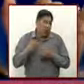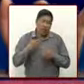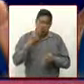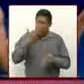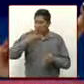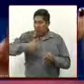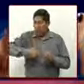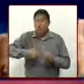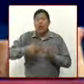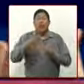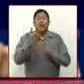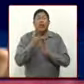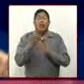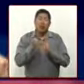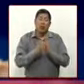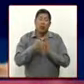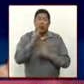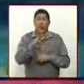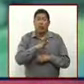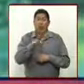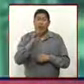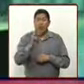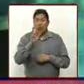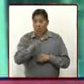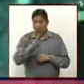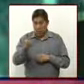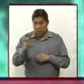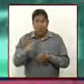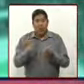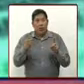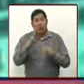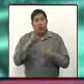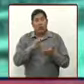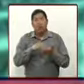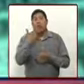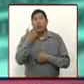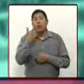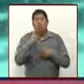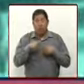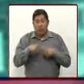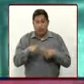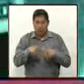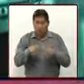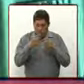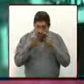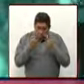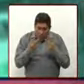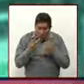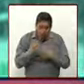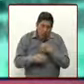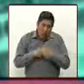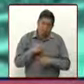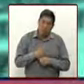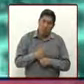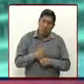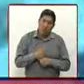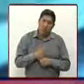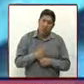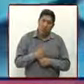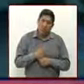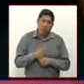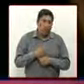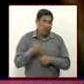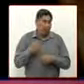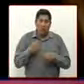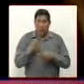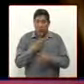le digo, el decreto 4732 está desde el 2021 vigente, fíjense qué año estamos. No hay un problema,